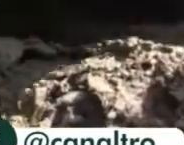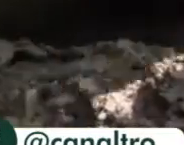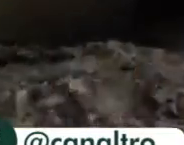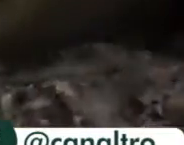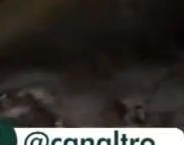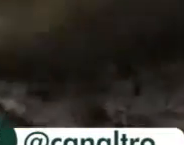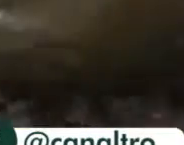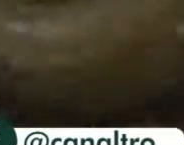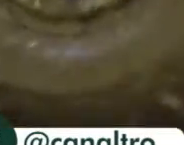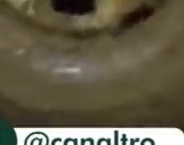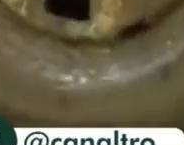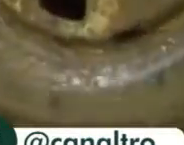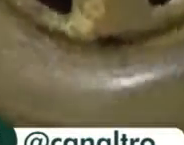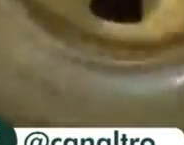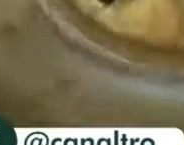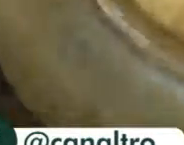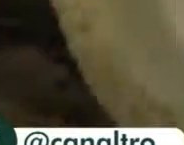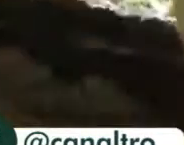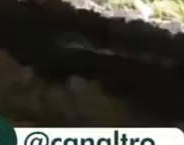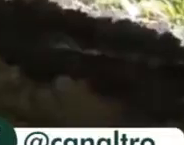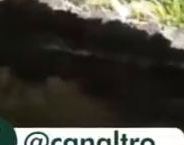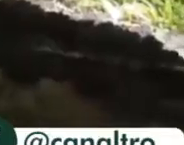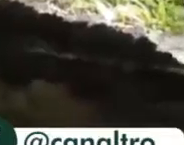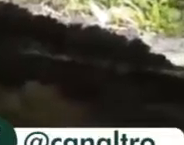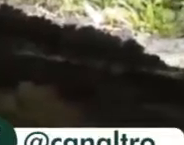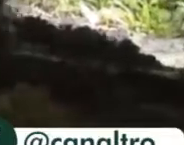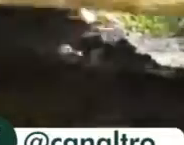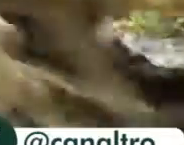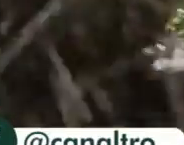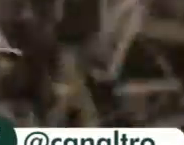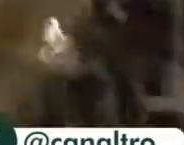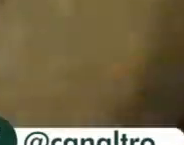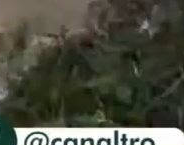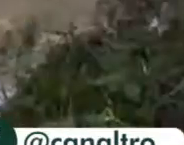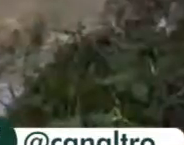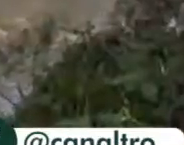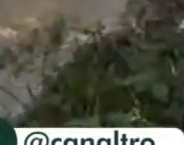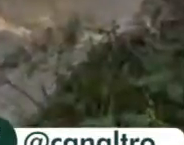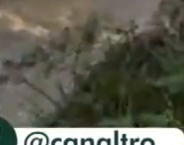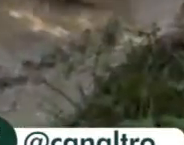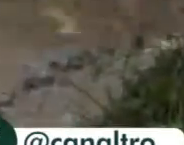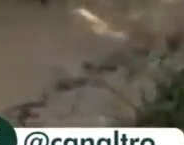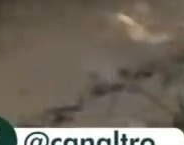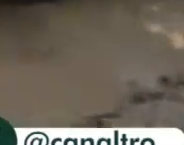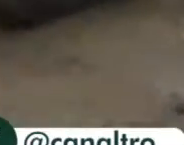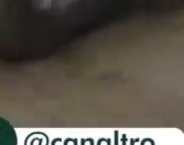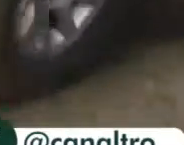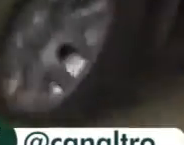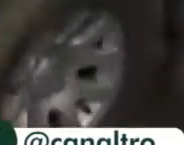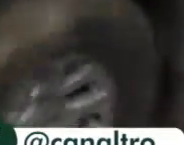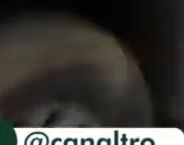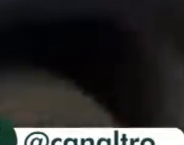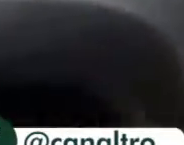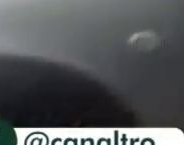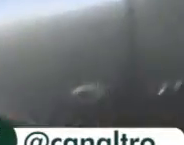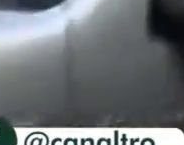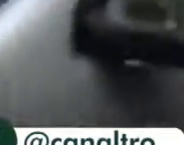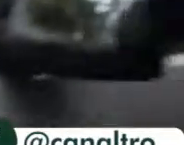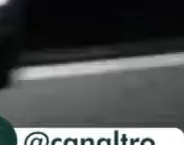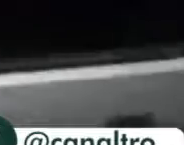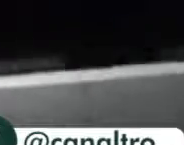norte de Santander. Los llamados pasos malos se convierten en una tortura recorrer esta clase de vías en el